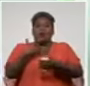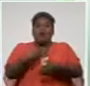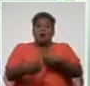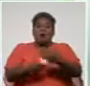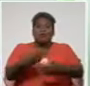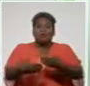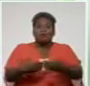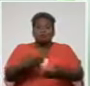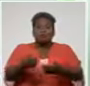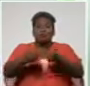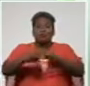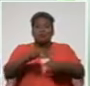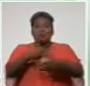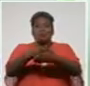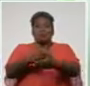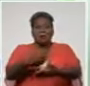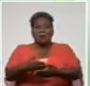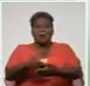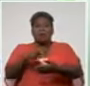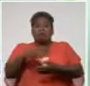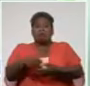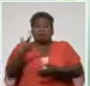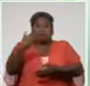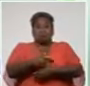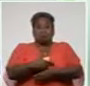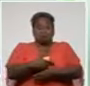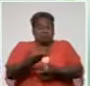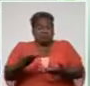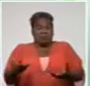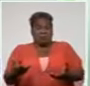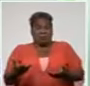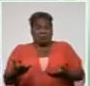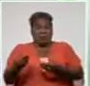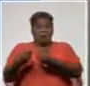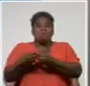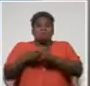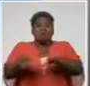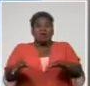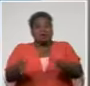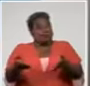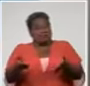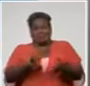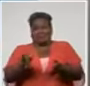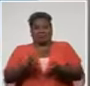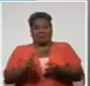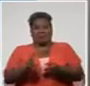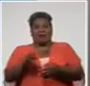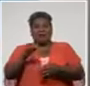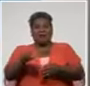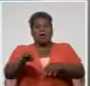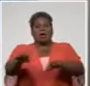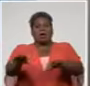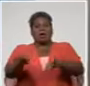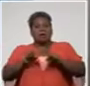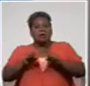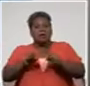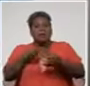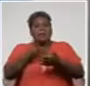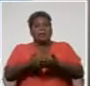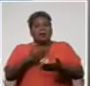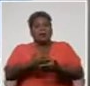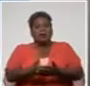entonces podemos ya como que erradicar este tipo de pandemia que nos está golpeando tanto. Recepción de muestras, extracción